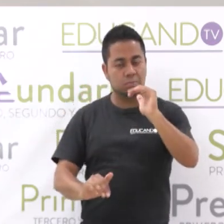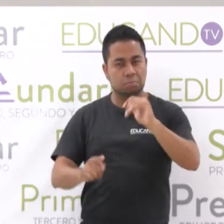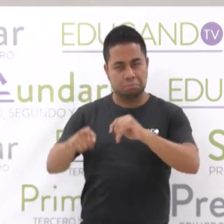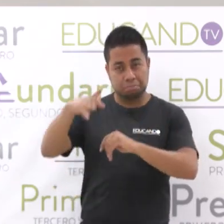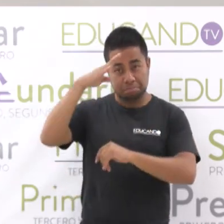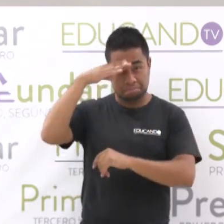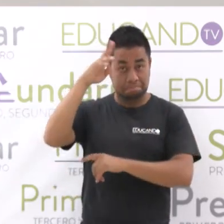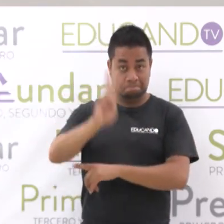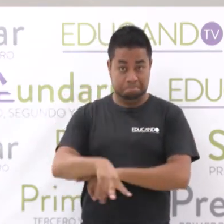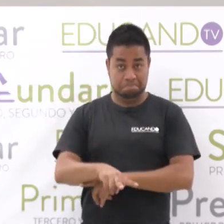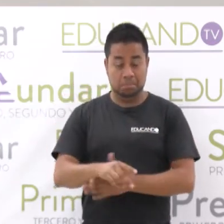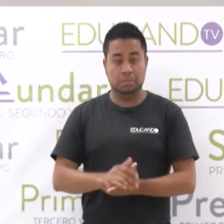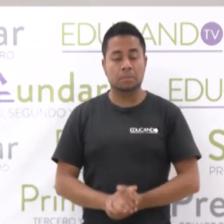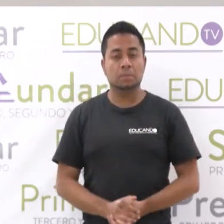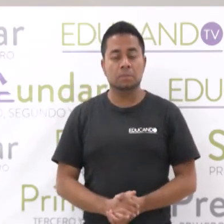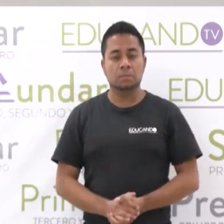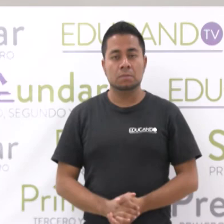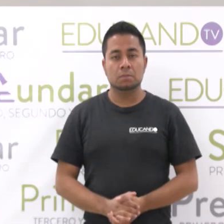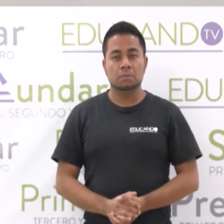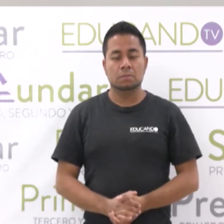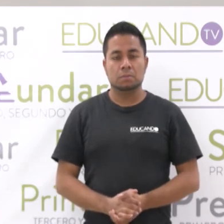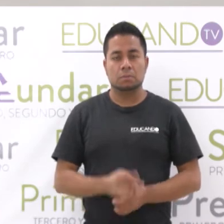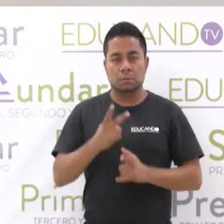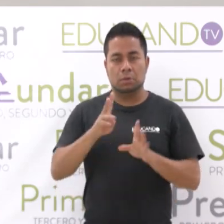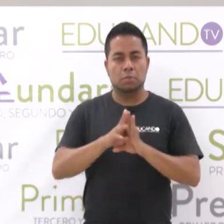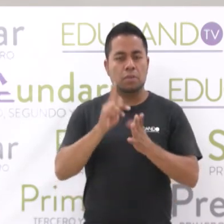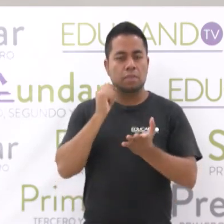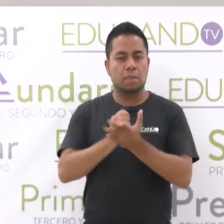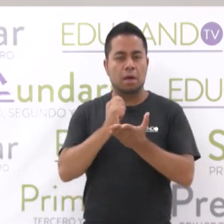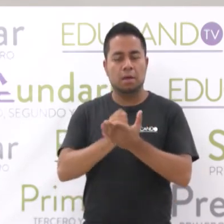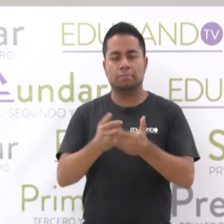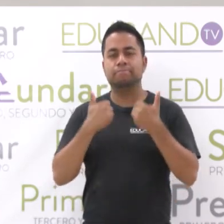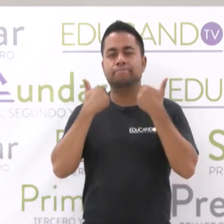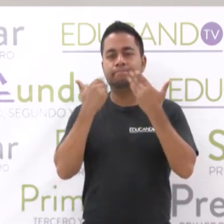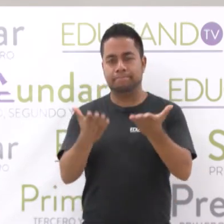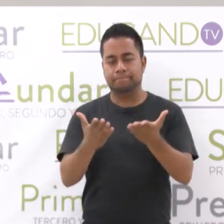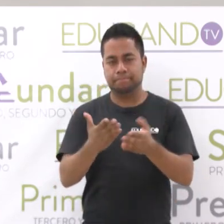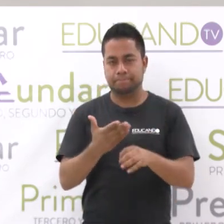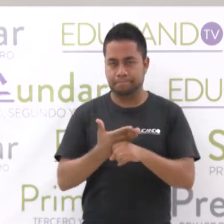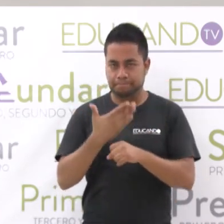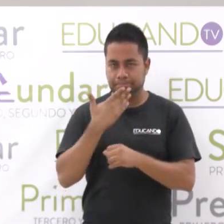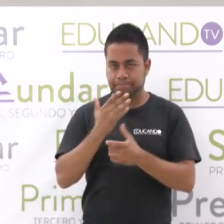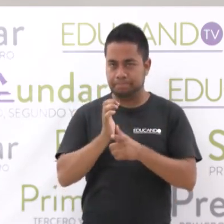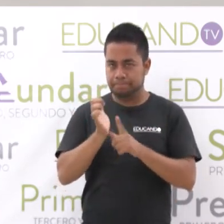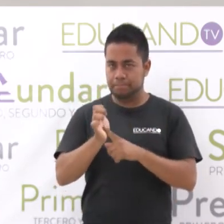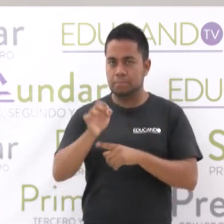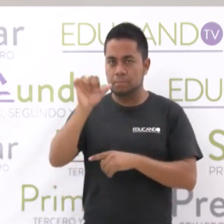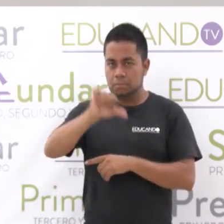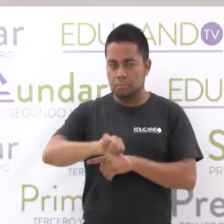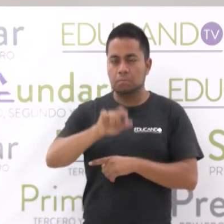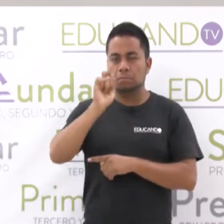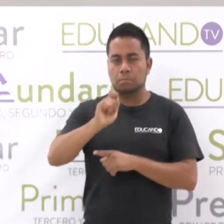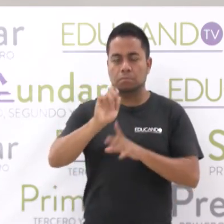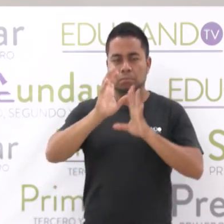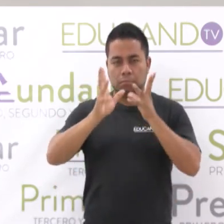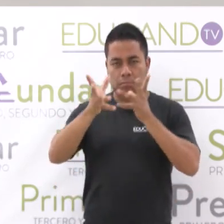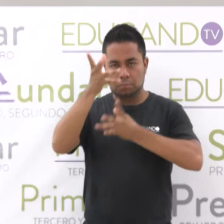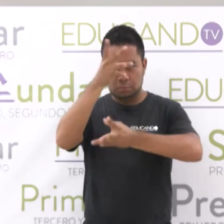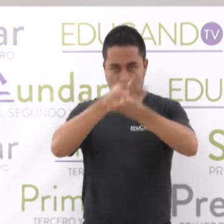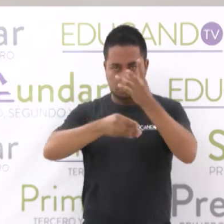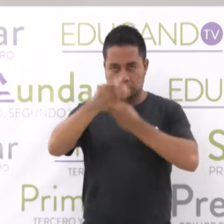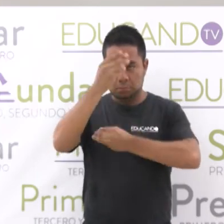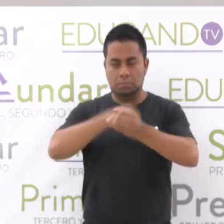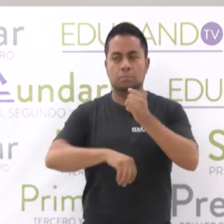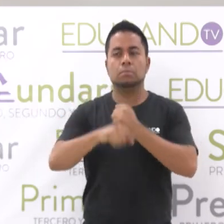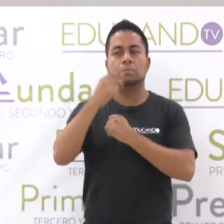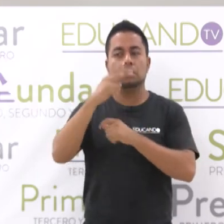es verdad? Eso se los dejo de tarea. Y muy bien, pues entonces hoy ya aprendimos